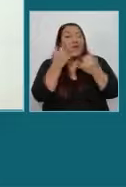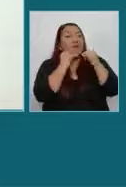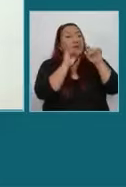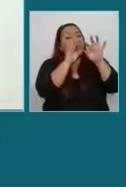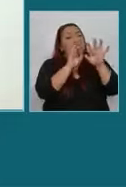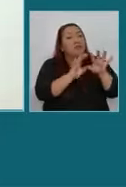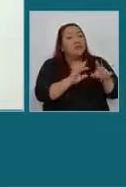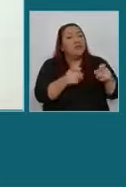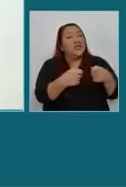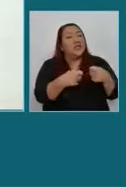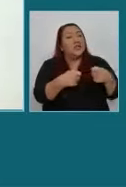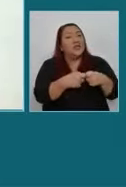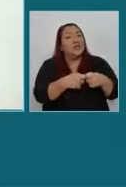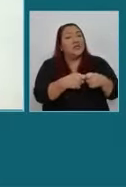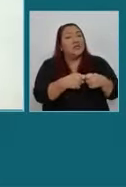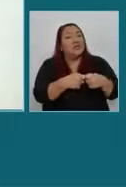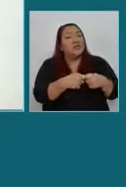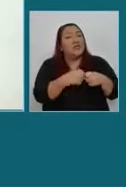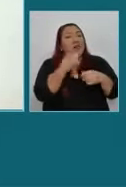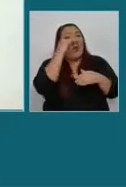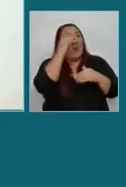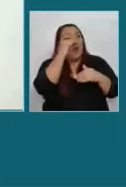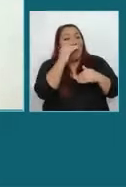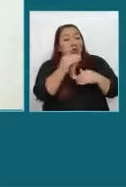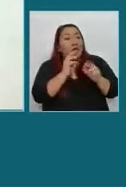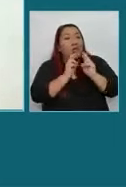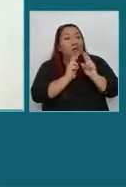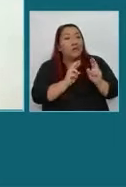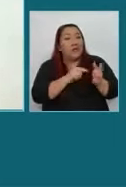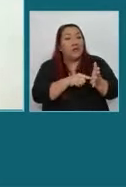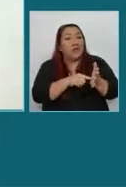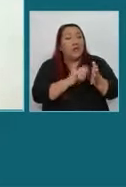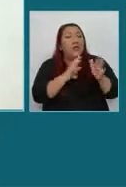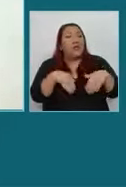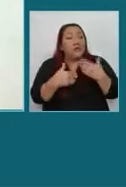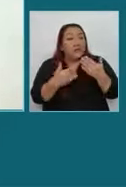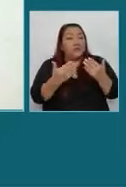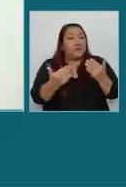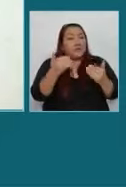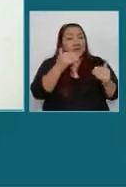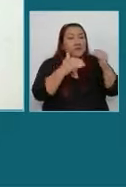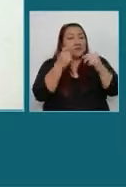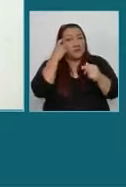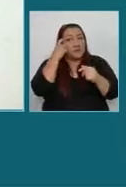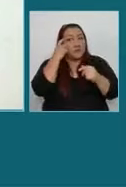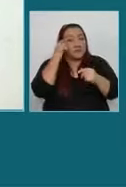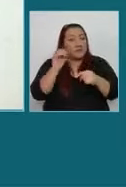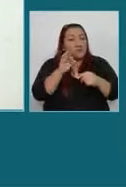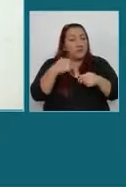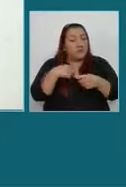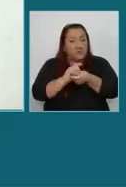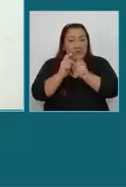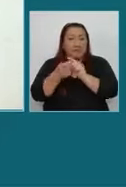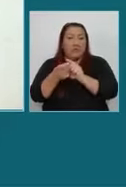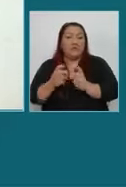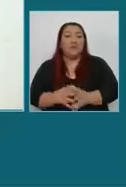en Internet, el orden de los resultados puede alterar su decisión, puede